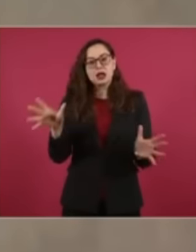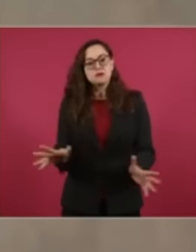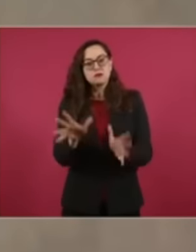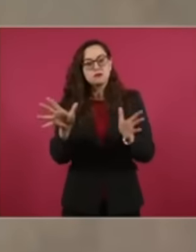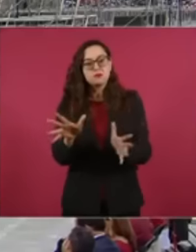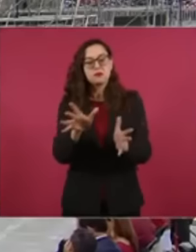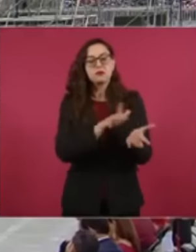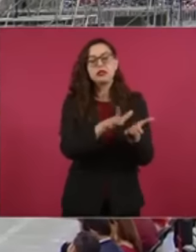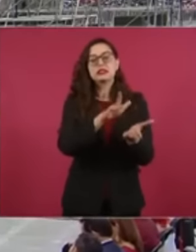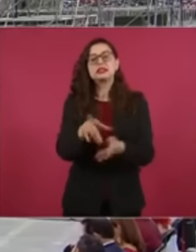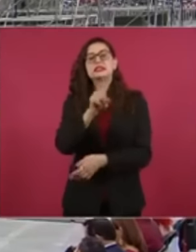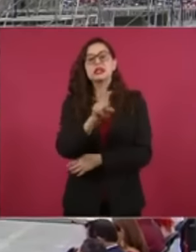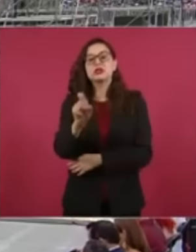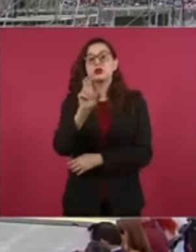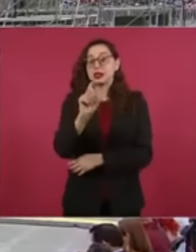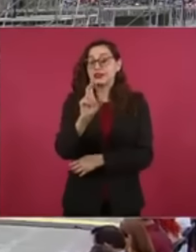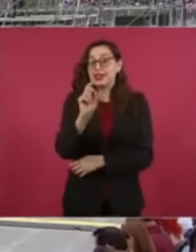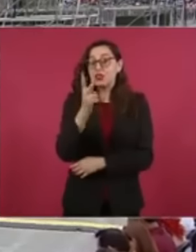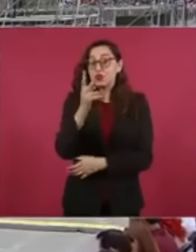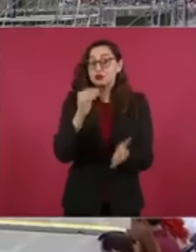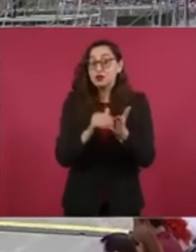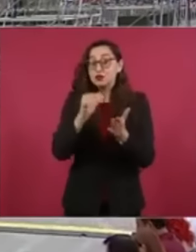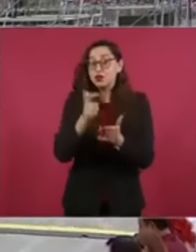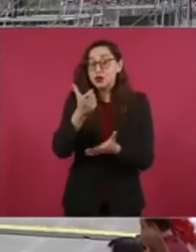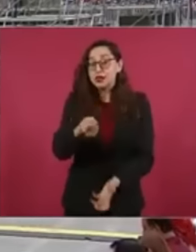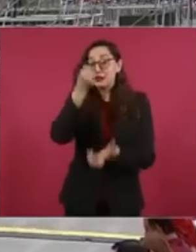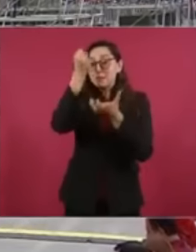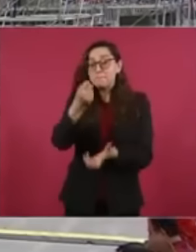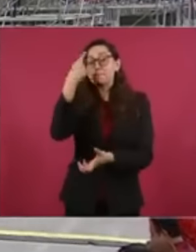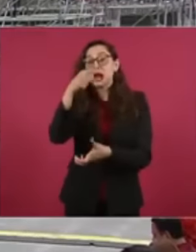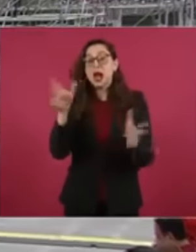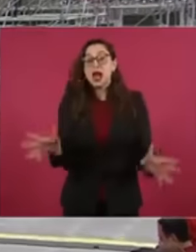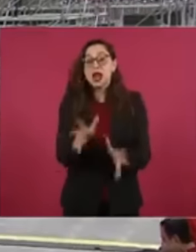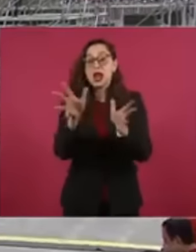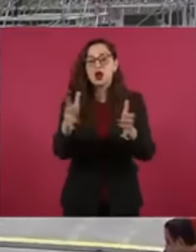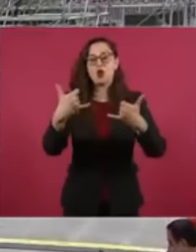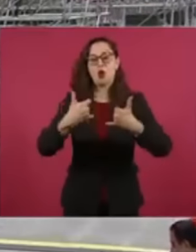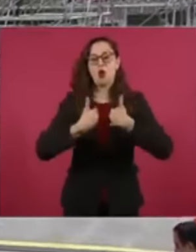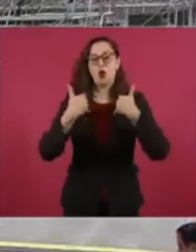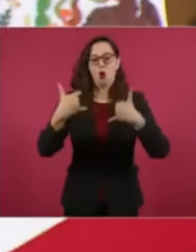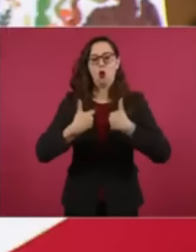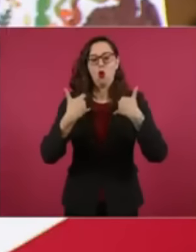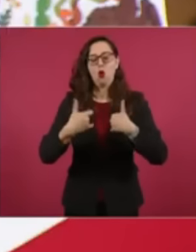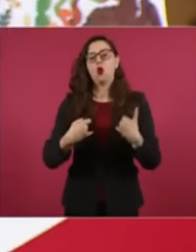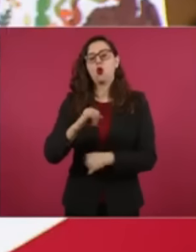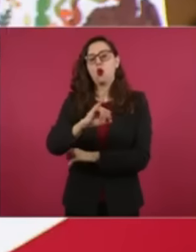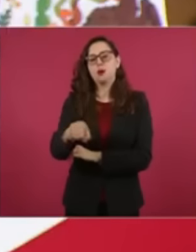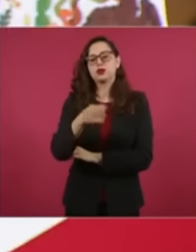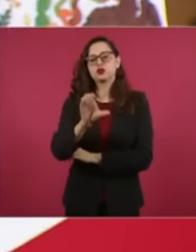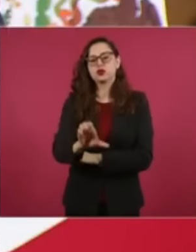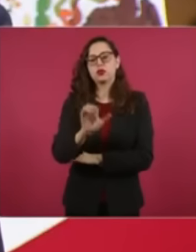132 mil millones de pesos para financiar el programa Jóvenes Construyendo el